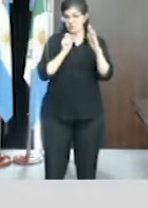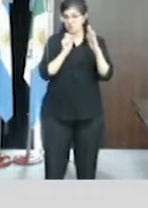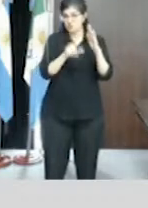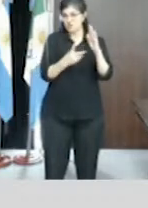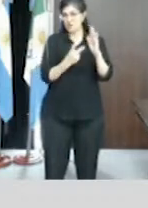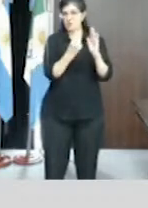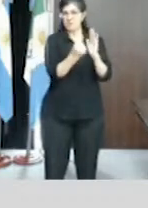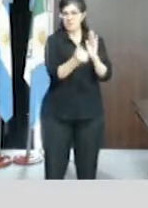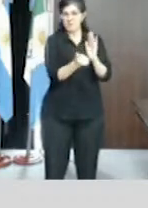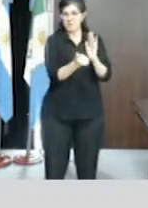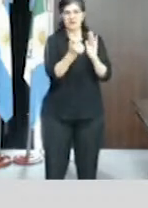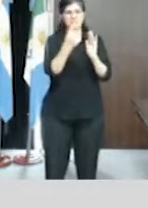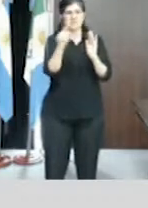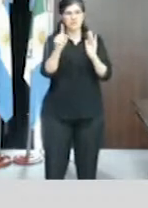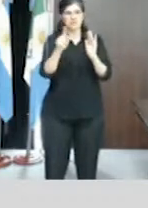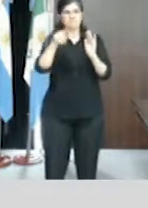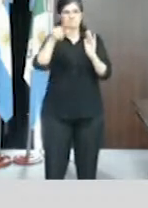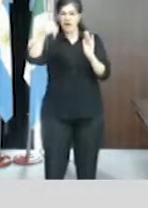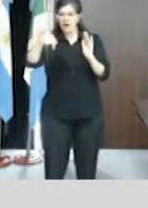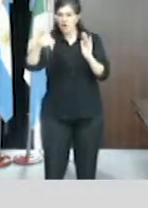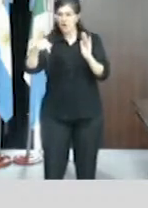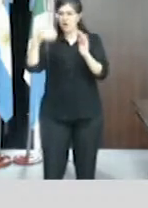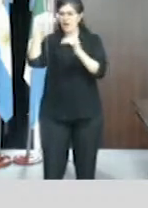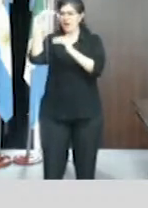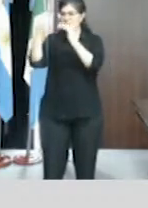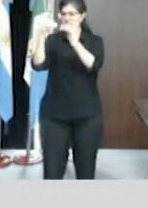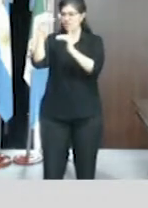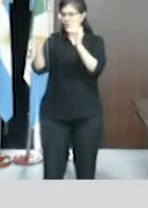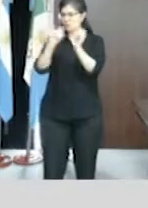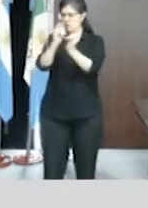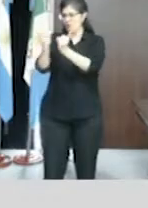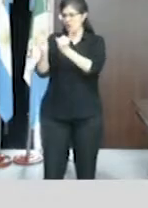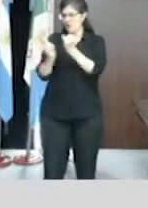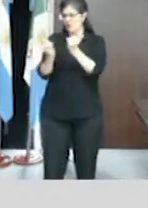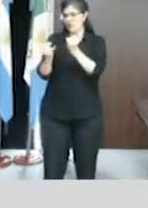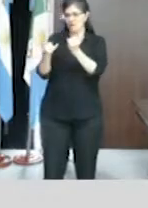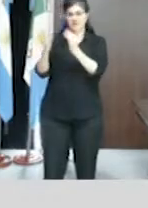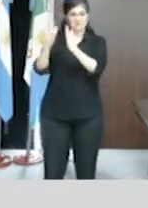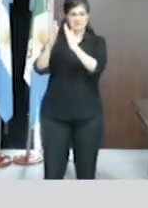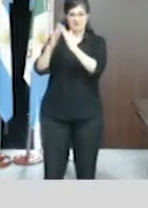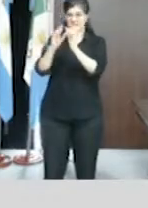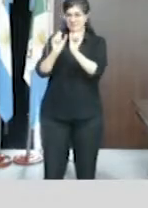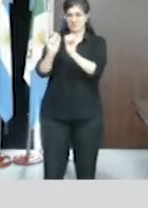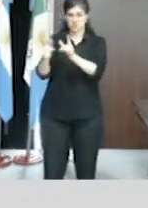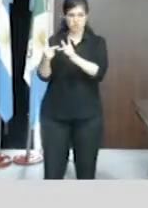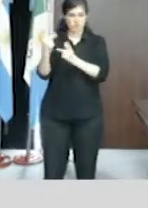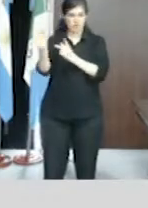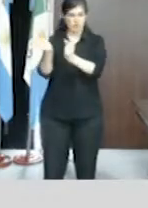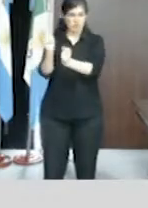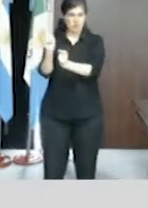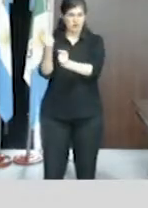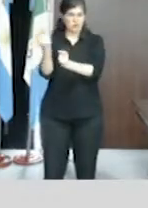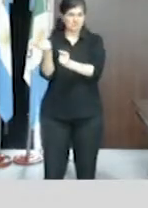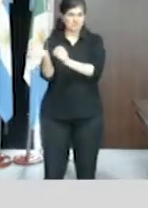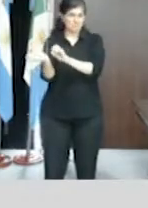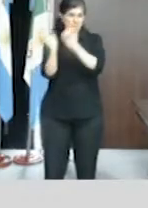actualmente los adultos jóvenes no son capaces de poder comprar su propio lugar y tienen que ir a vivir